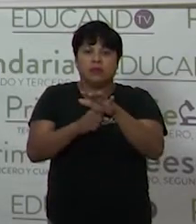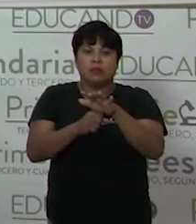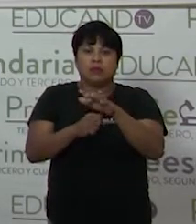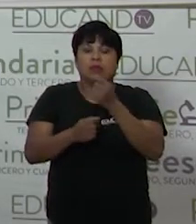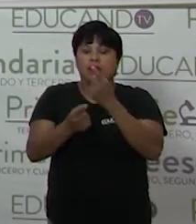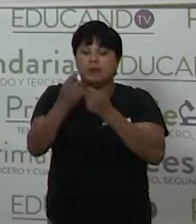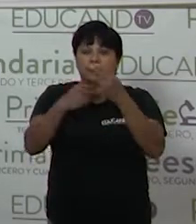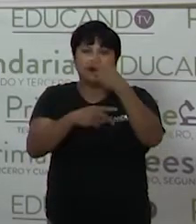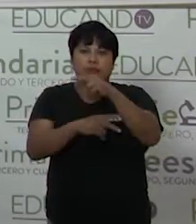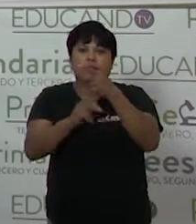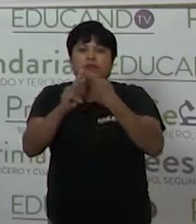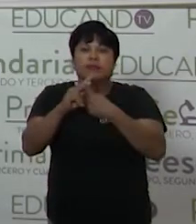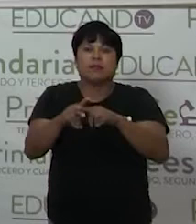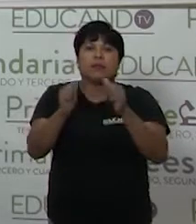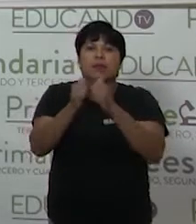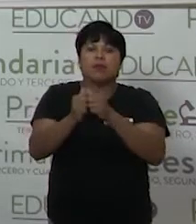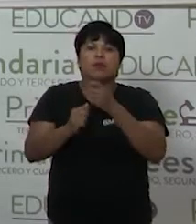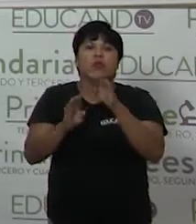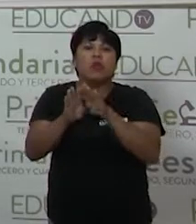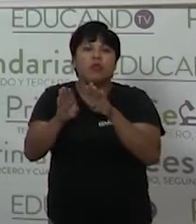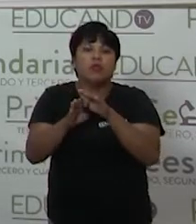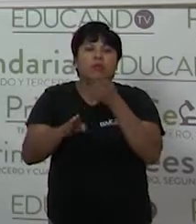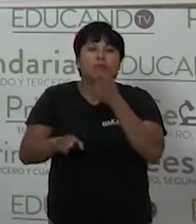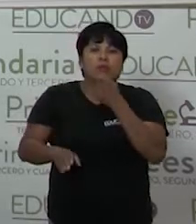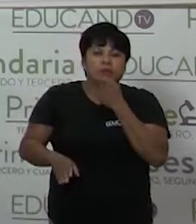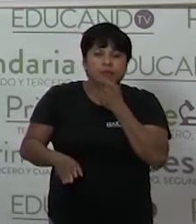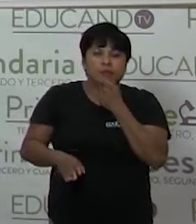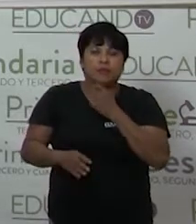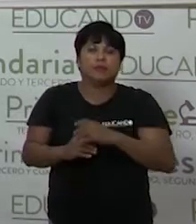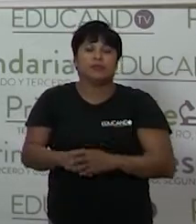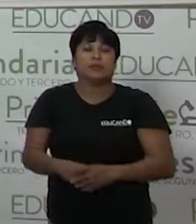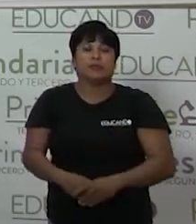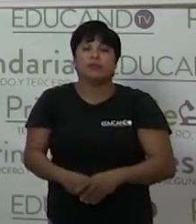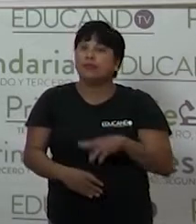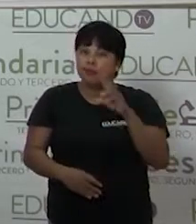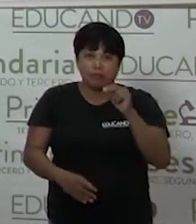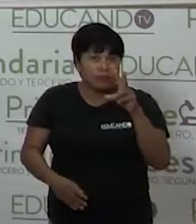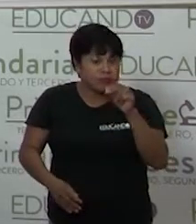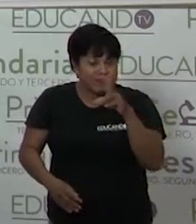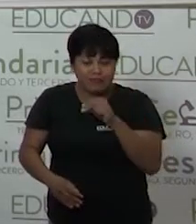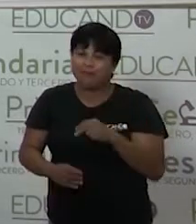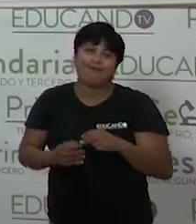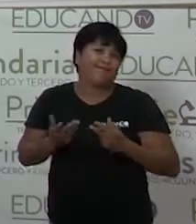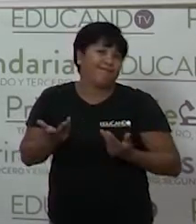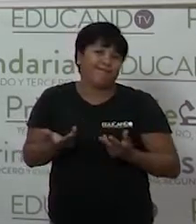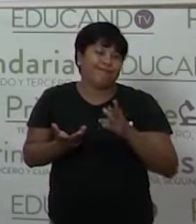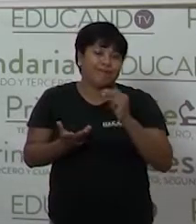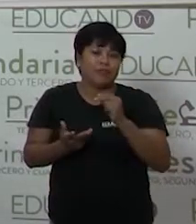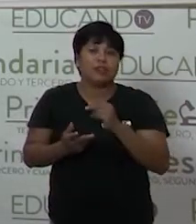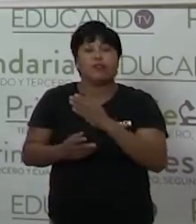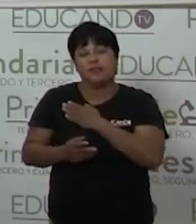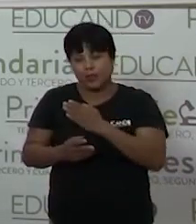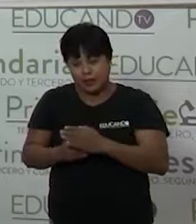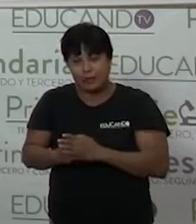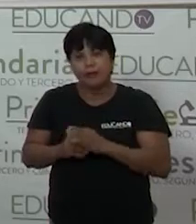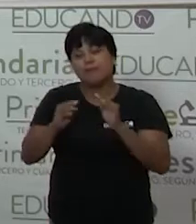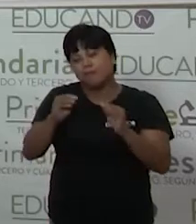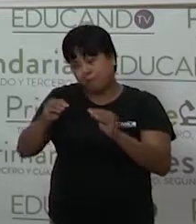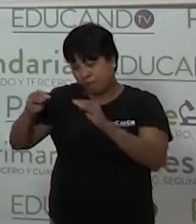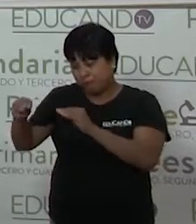algún nombre empieza como niños no verdad bueno